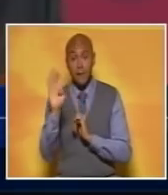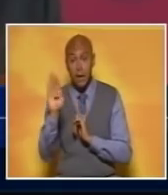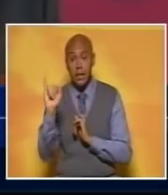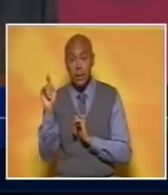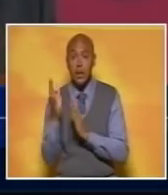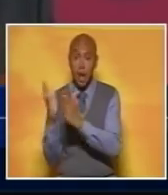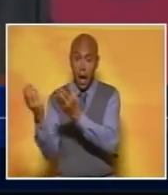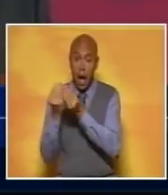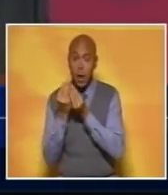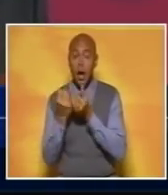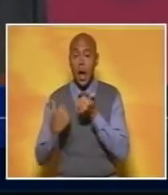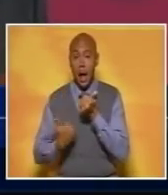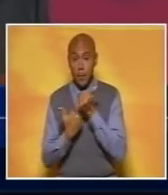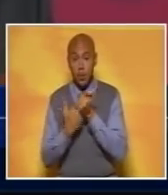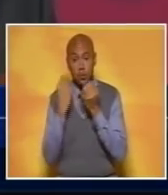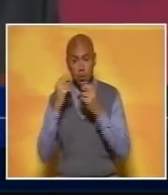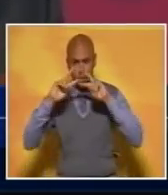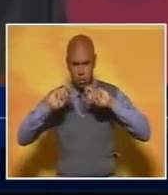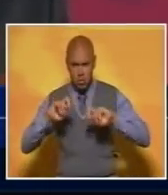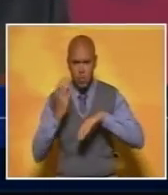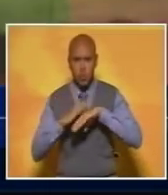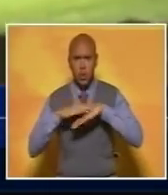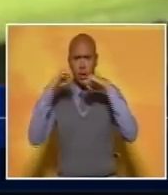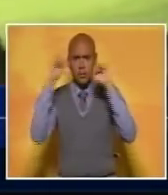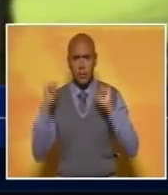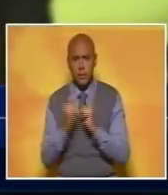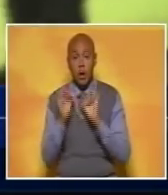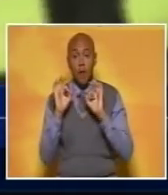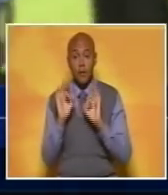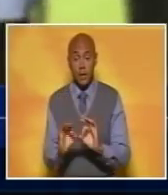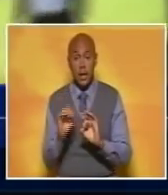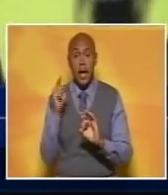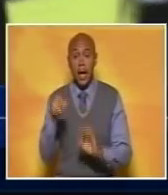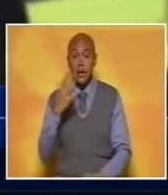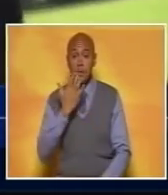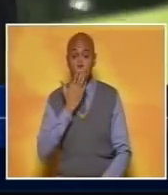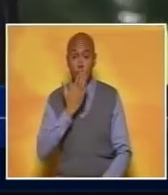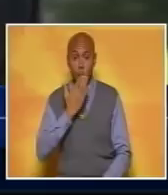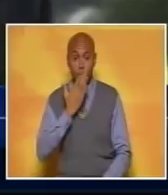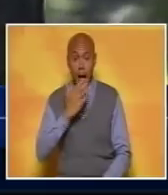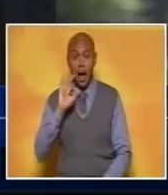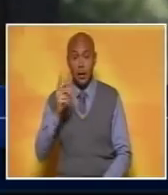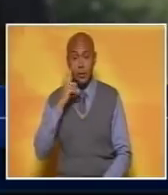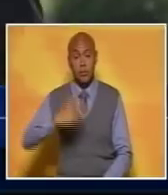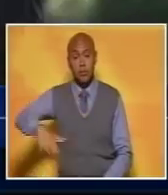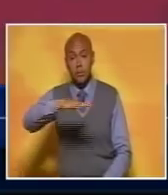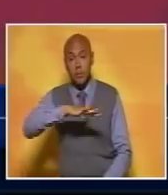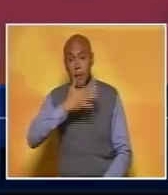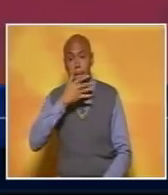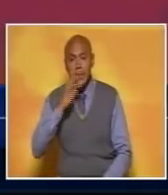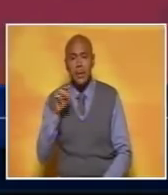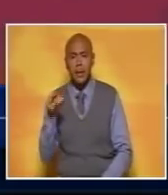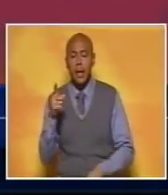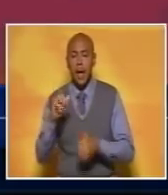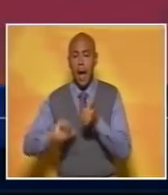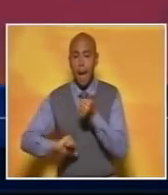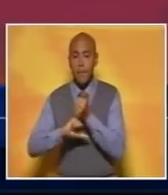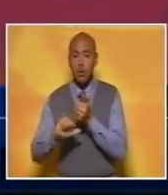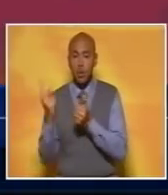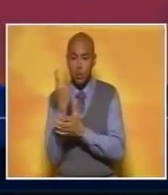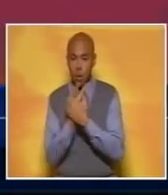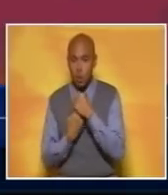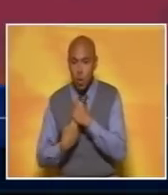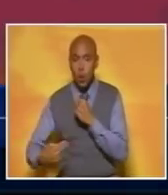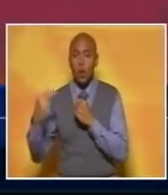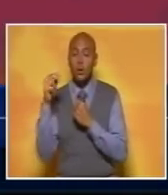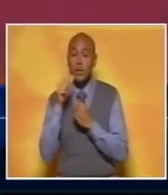en la investigación de estos hechos violentos perpetrados en el estado de Sonora, en el amplio marco jurídico de cooperación bilateral entre